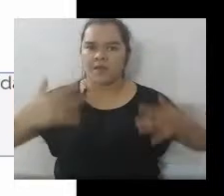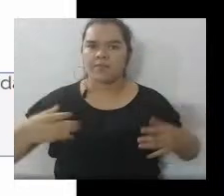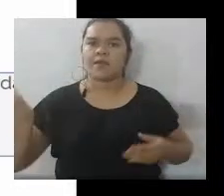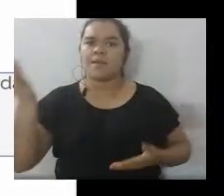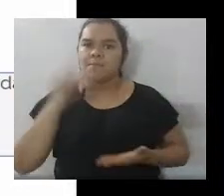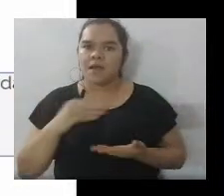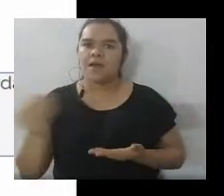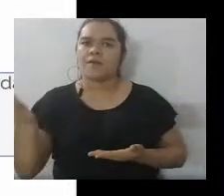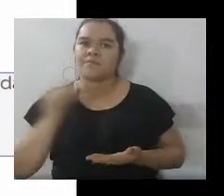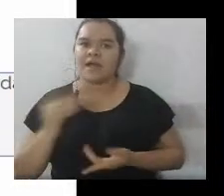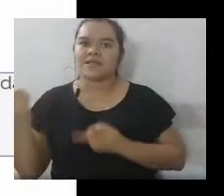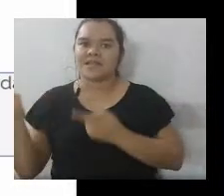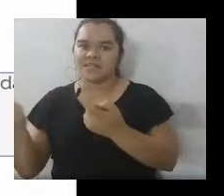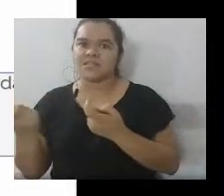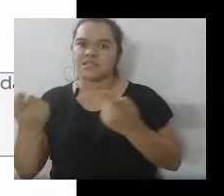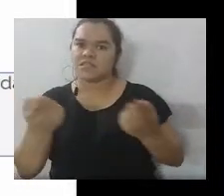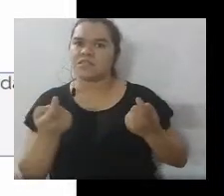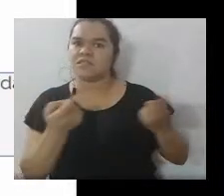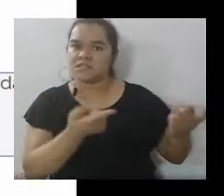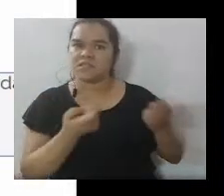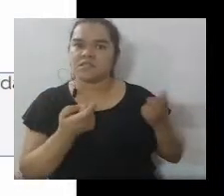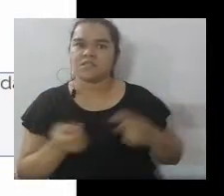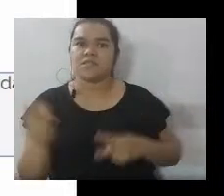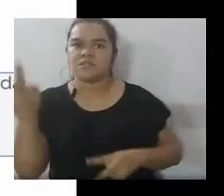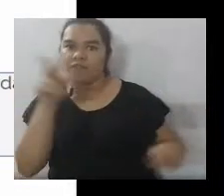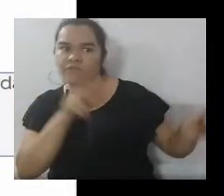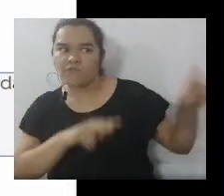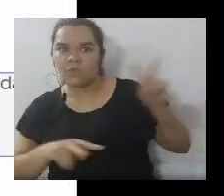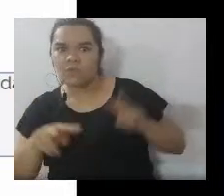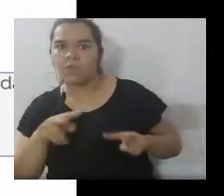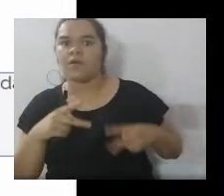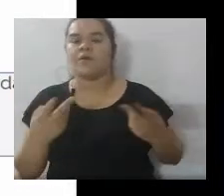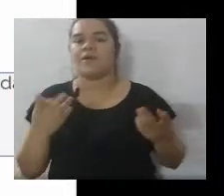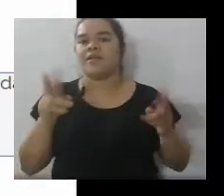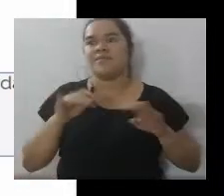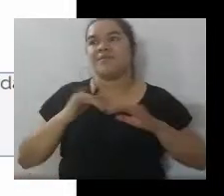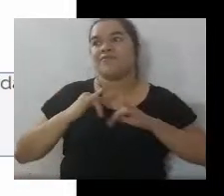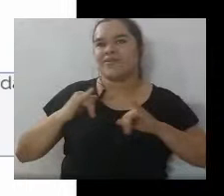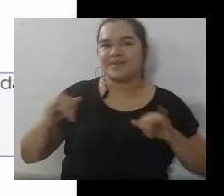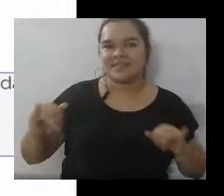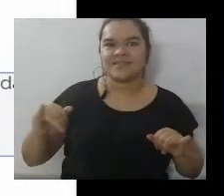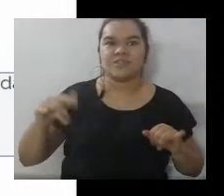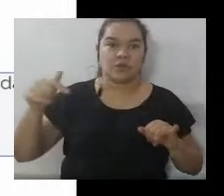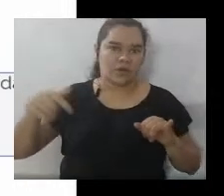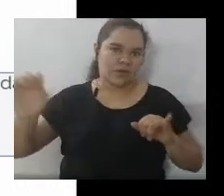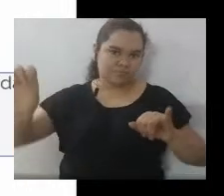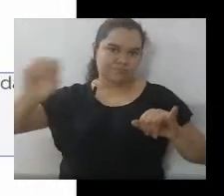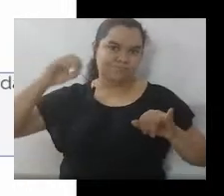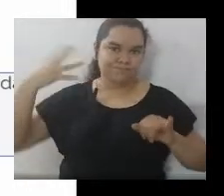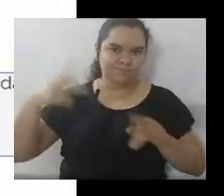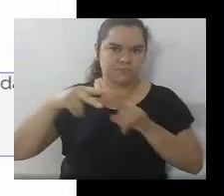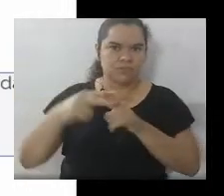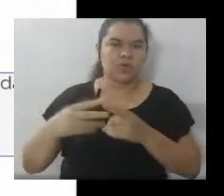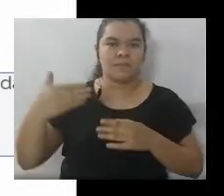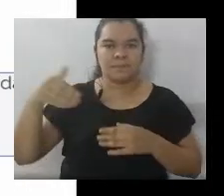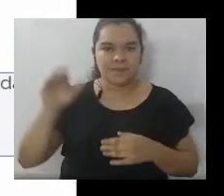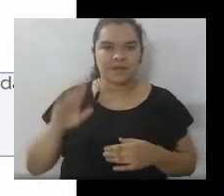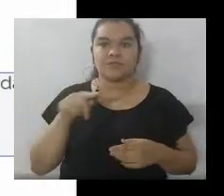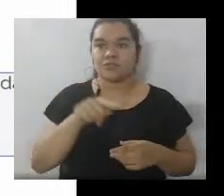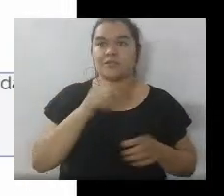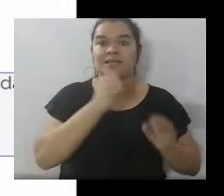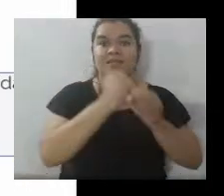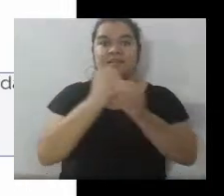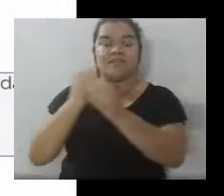esto del uso de los datos, ¿no? Evidentemente tenemos mucha, mucha ganancia en la